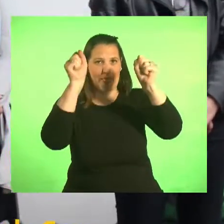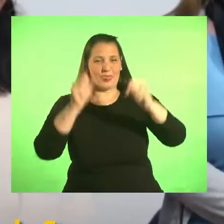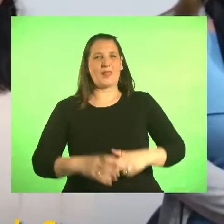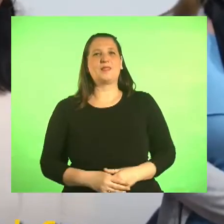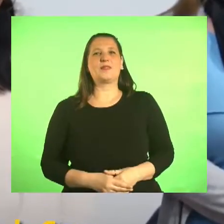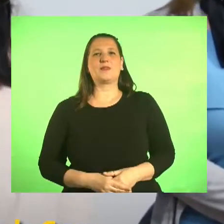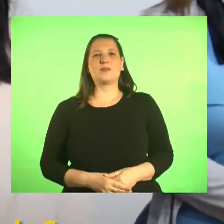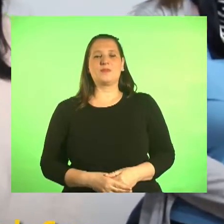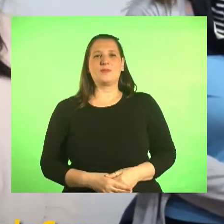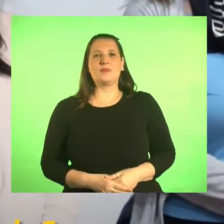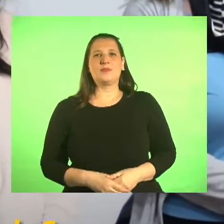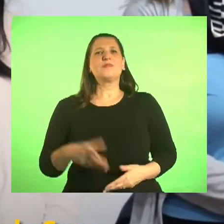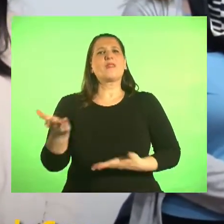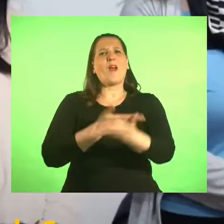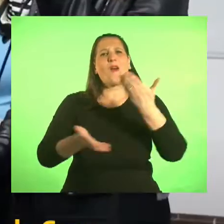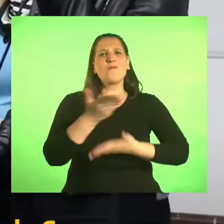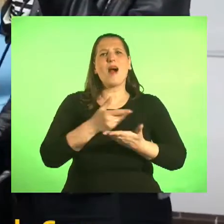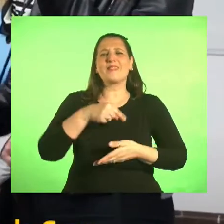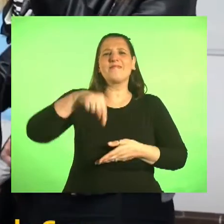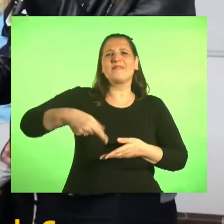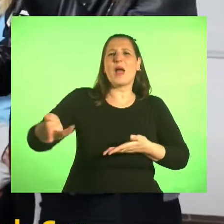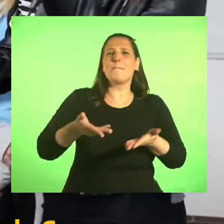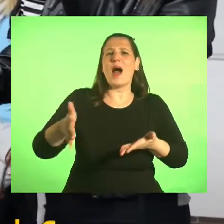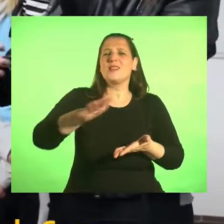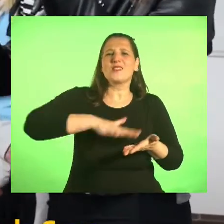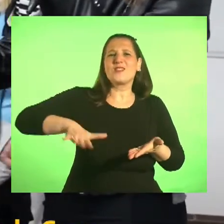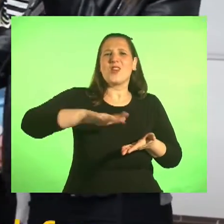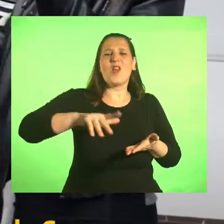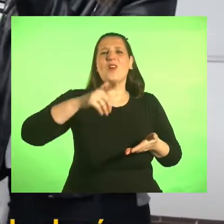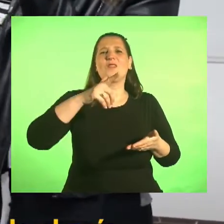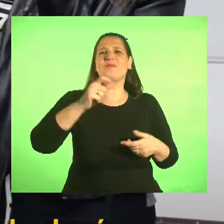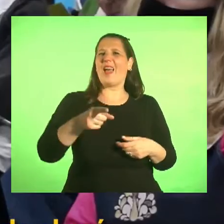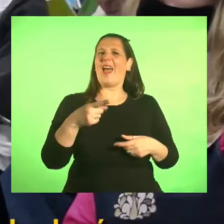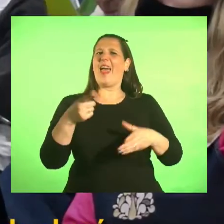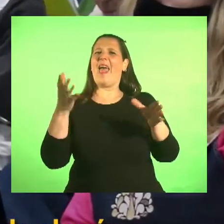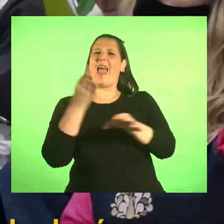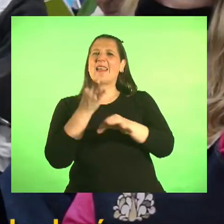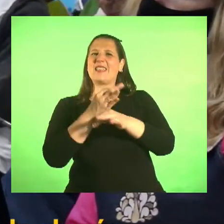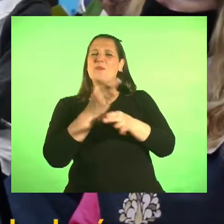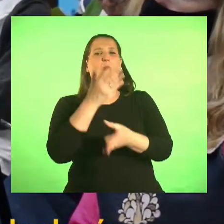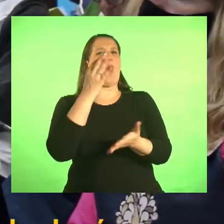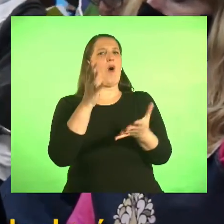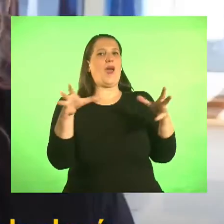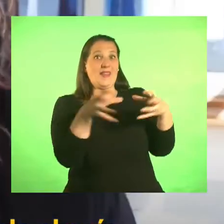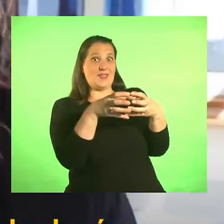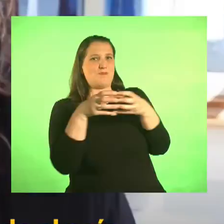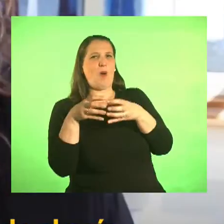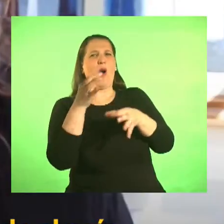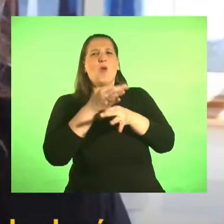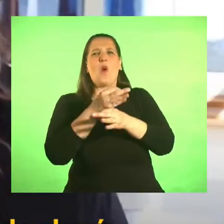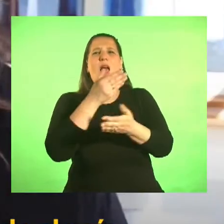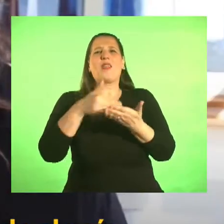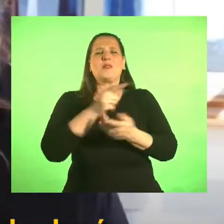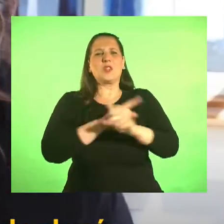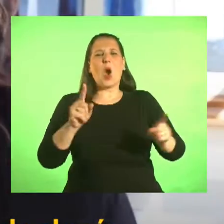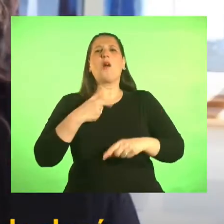de la Cruz, junto a todo el equipo de Escuelas sin Discriminación, una campaña federal que está recorriendo el país,